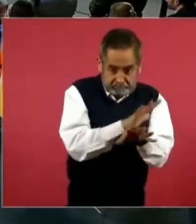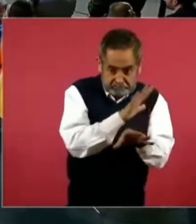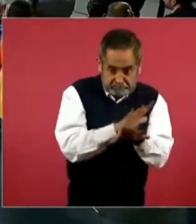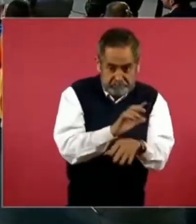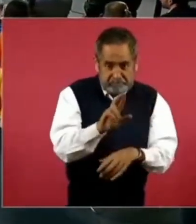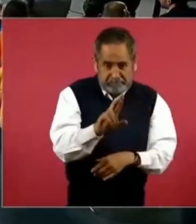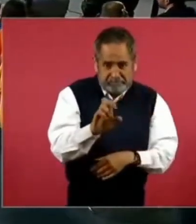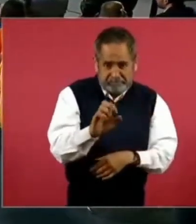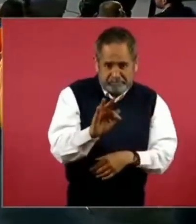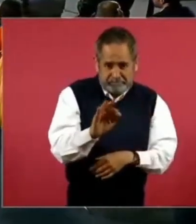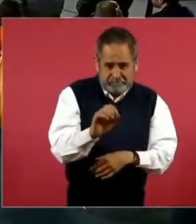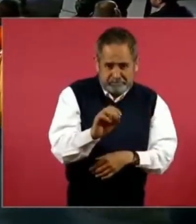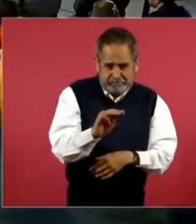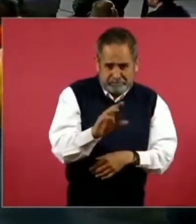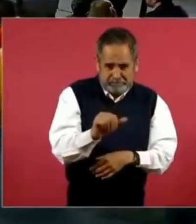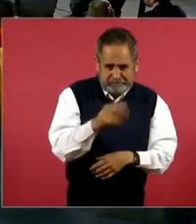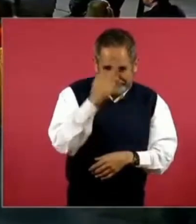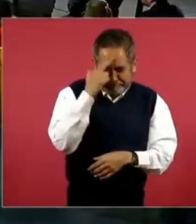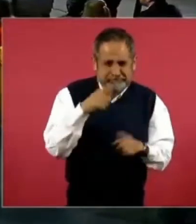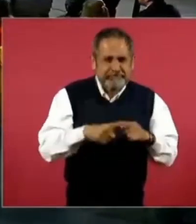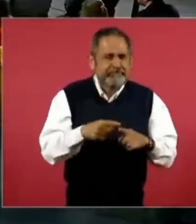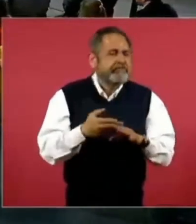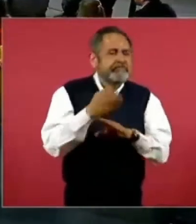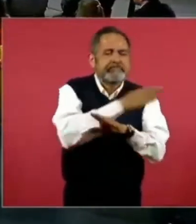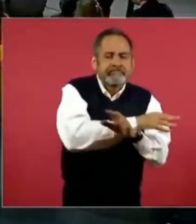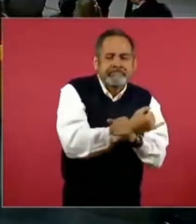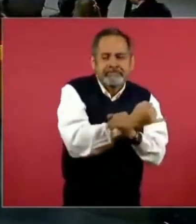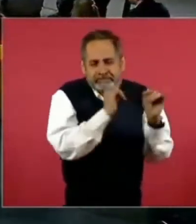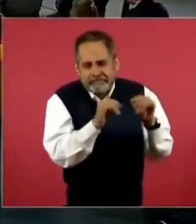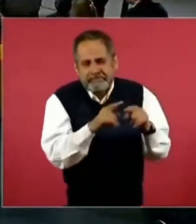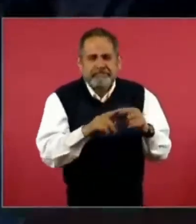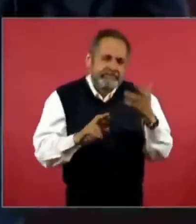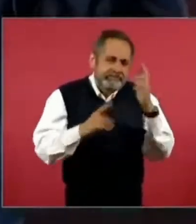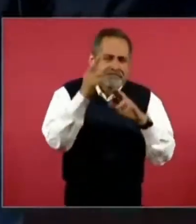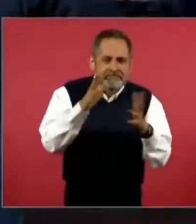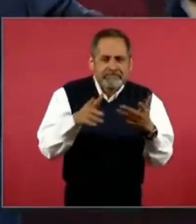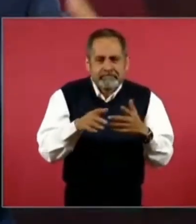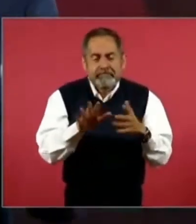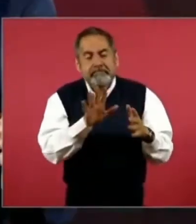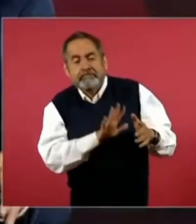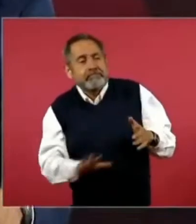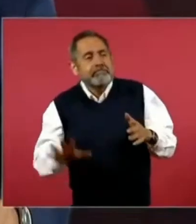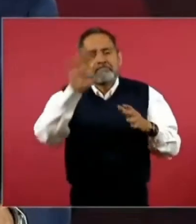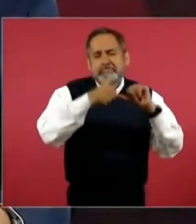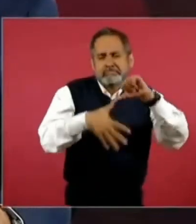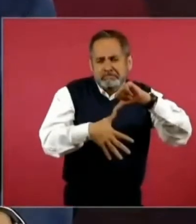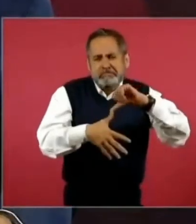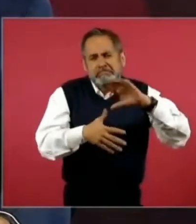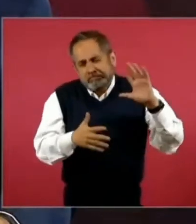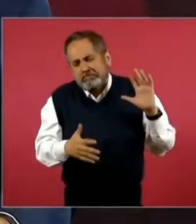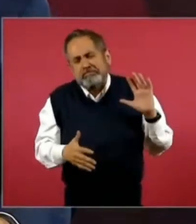Porque la Revolución de Independencia, por ejemplo, se da en toda América.